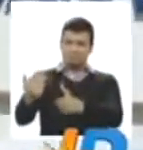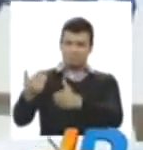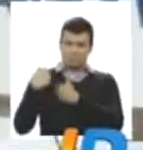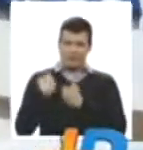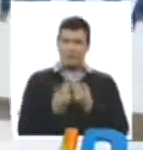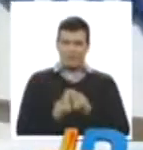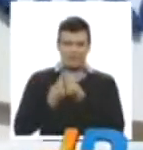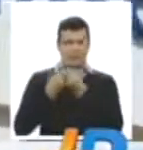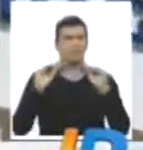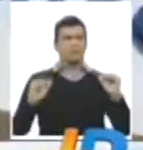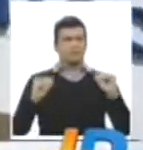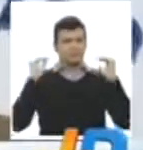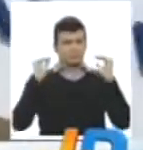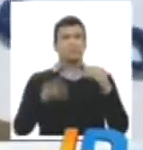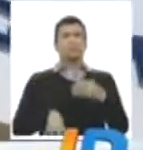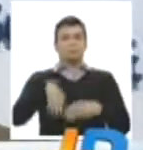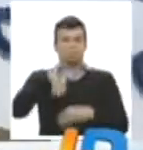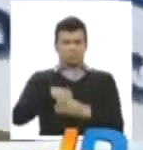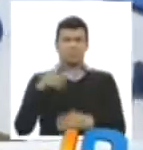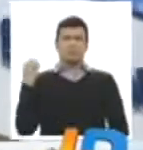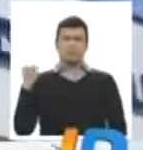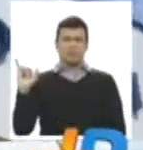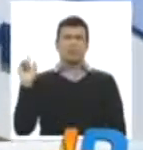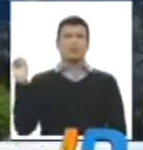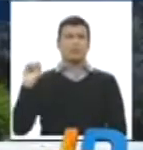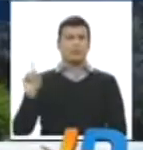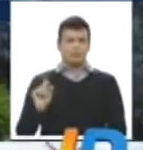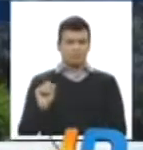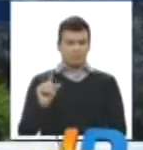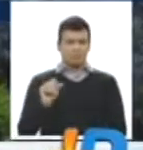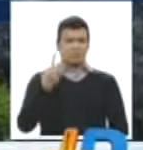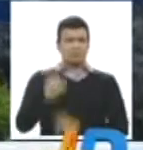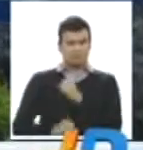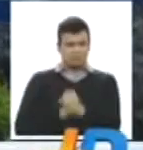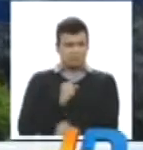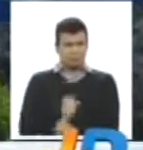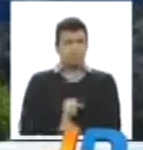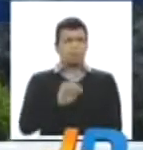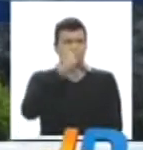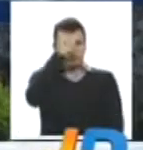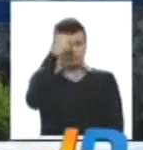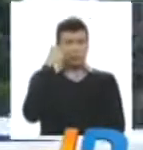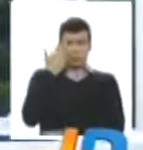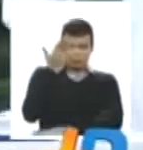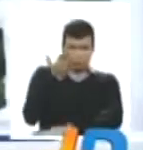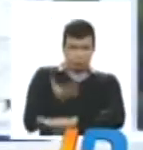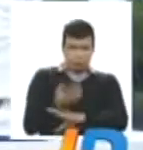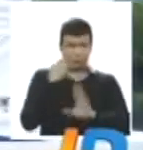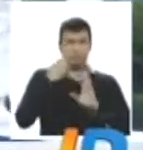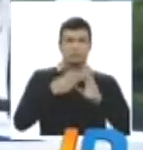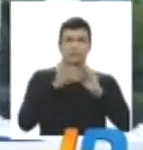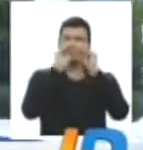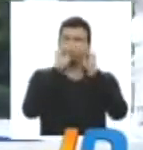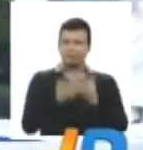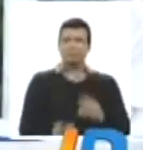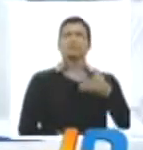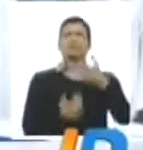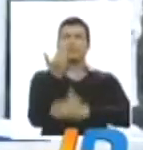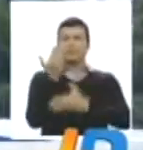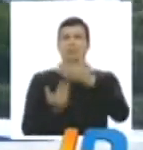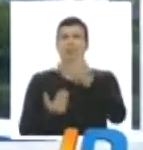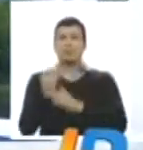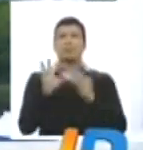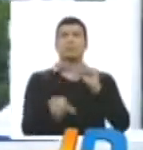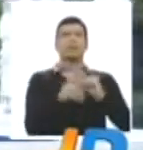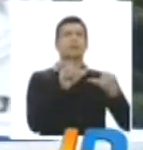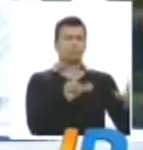Consejo Superior, al cual pertenece desde hace 11 años. Entre sus principales propuestas está la creación de nuevas carreras y